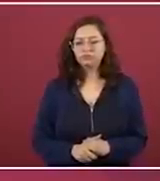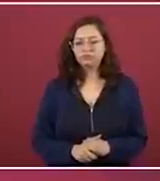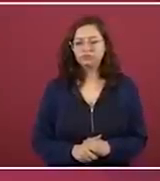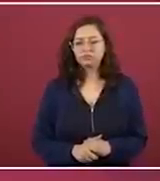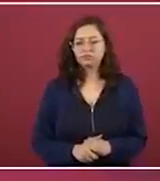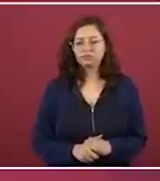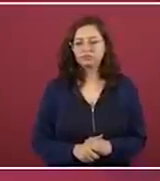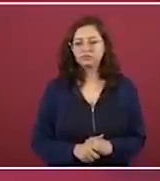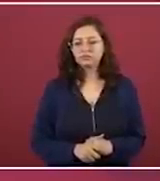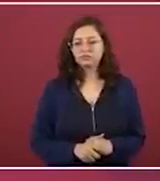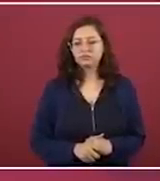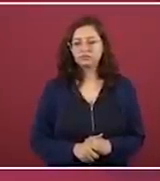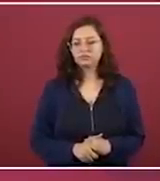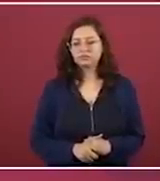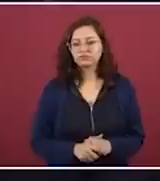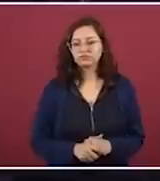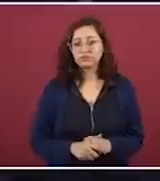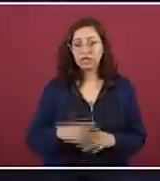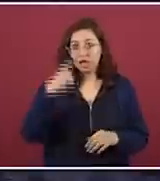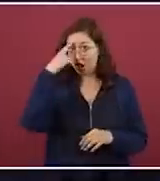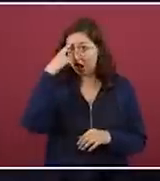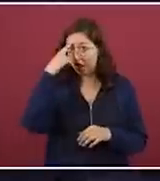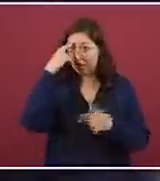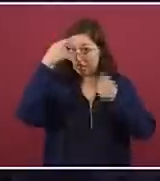No tengo todo así.